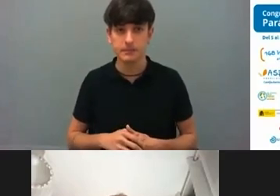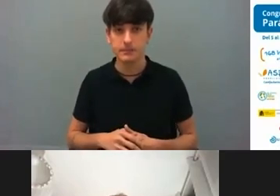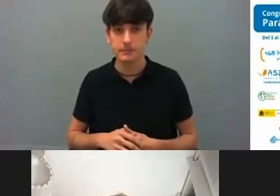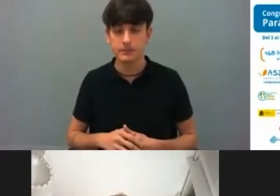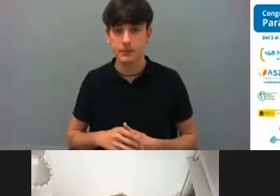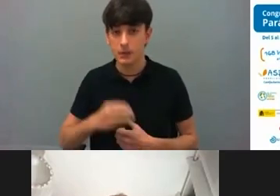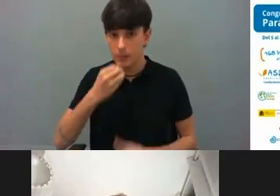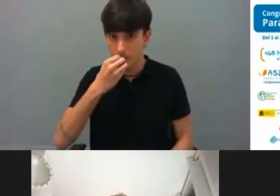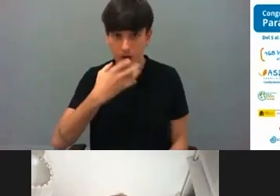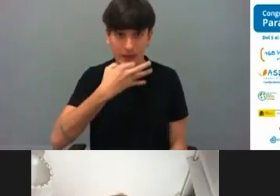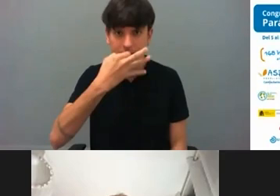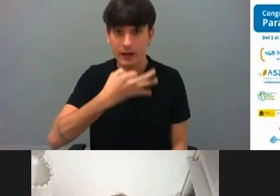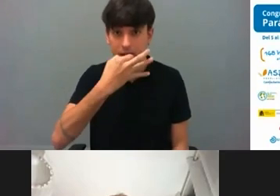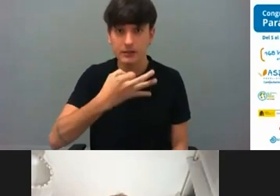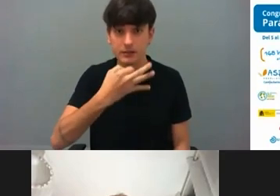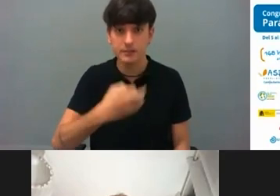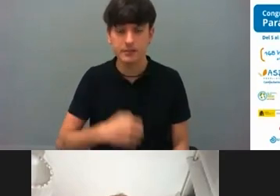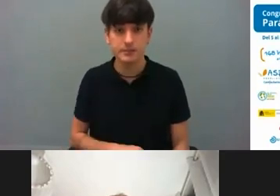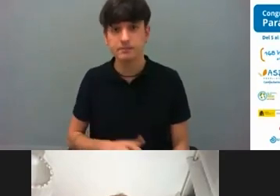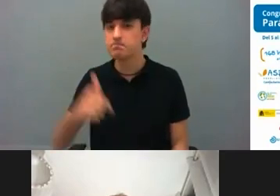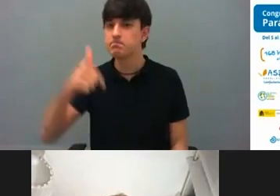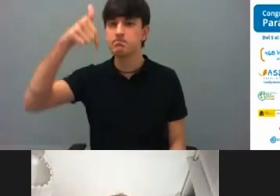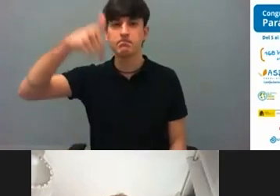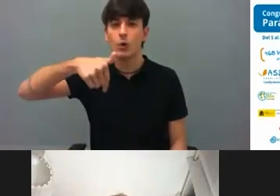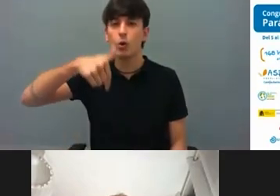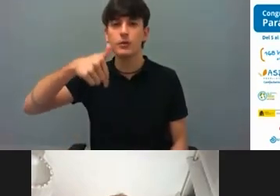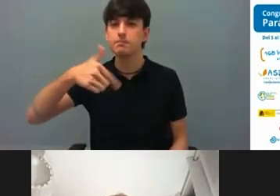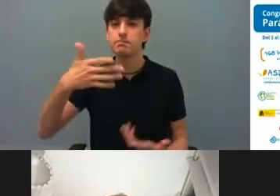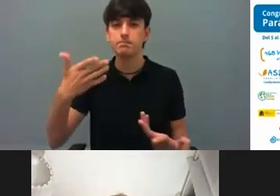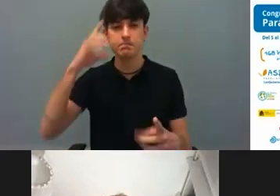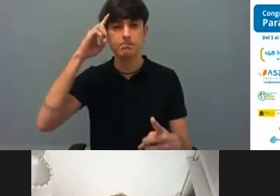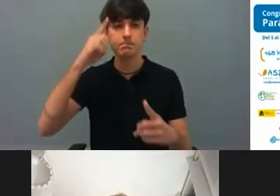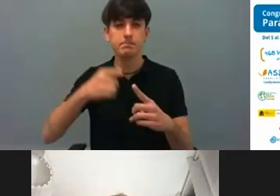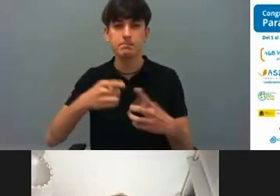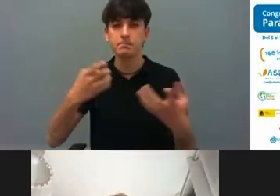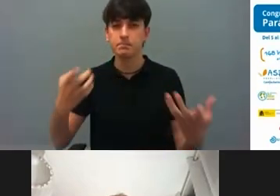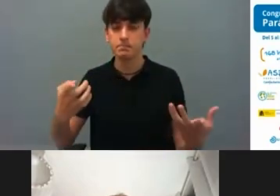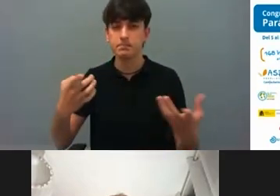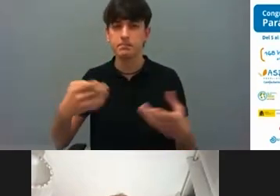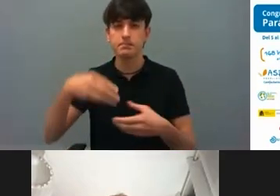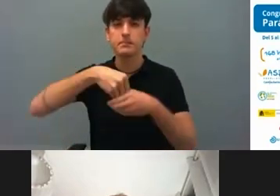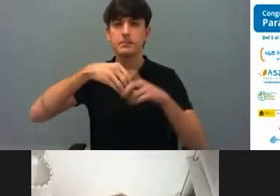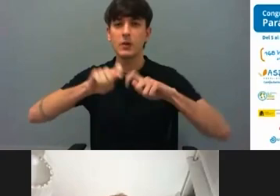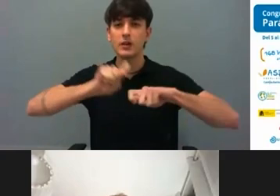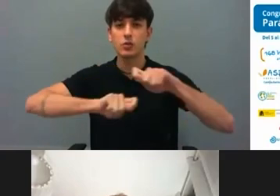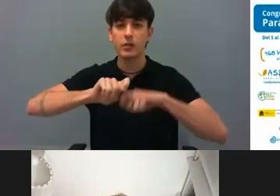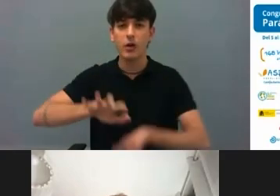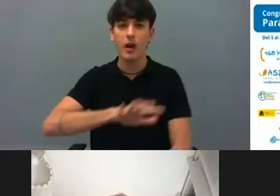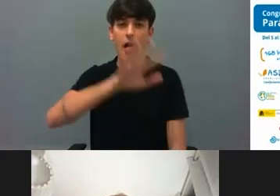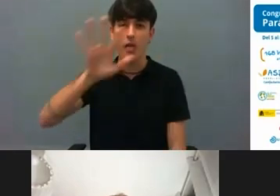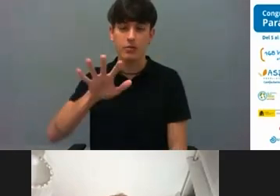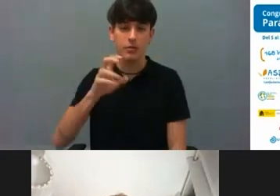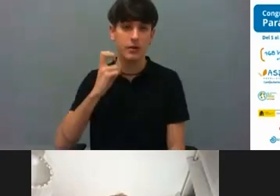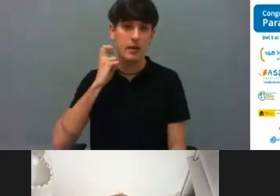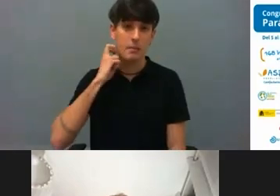Buenas tardes. Estamos aquí hoy en el marco de pertenecer a la Asociación Nacional ASPACE, directa